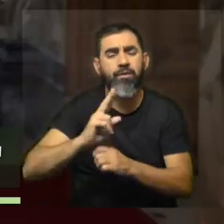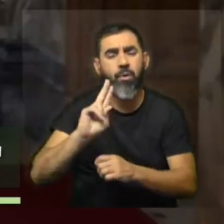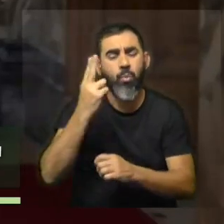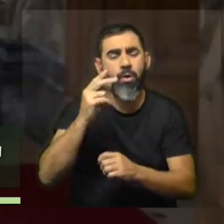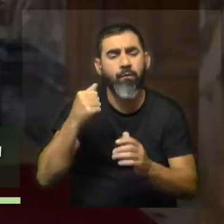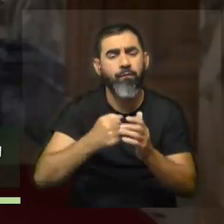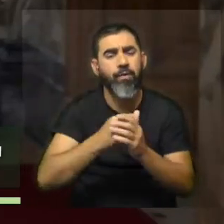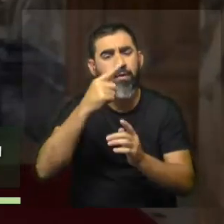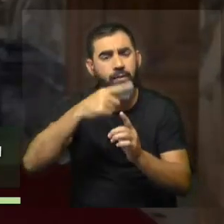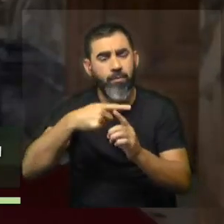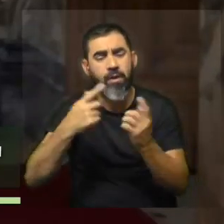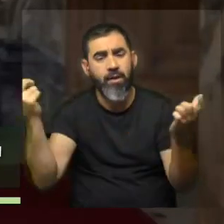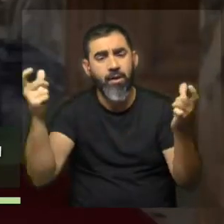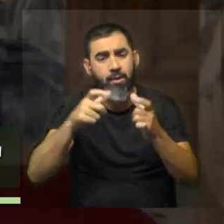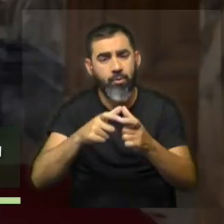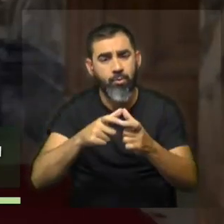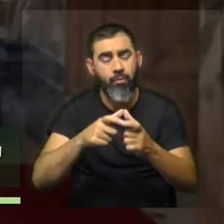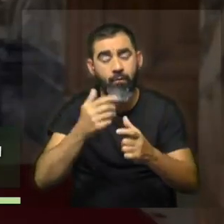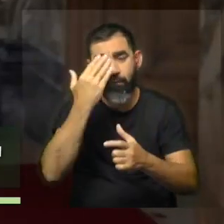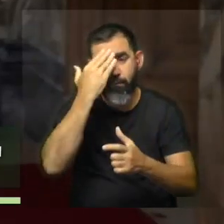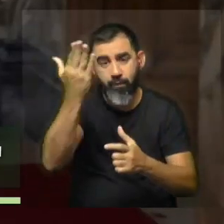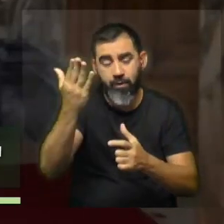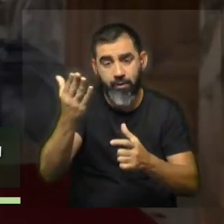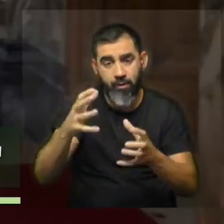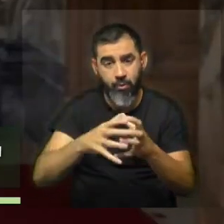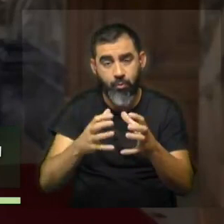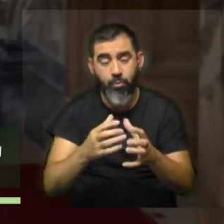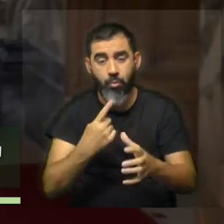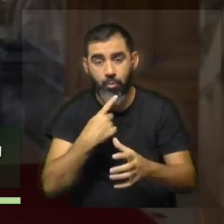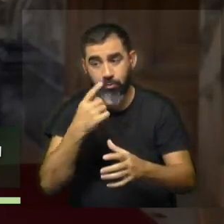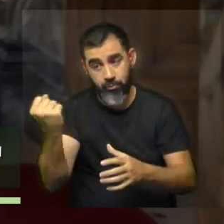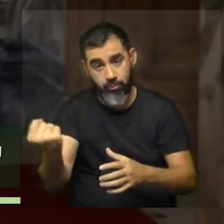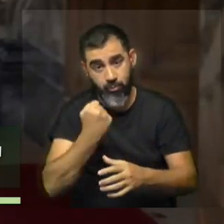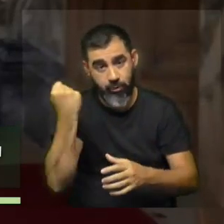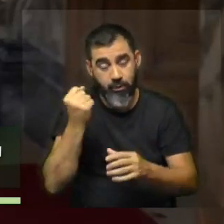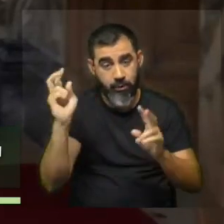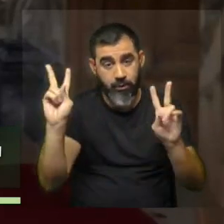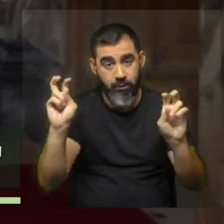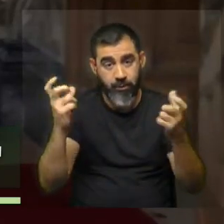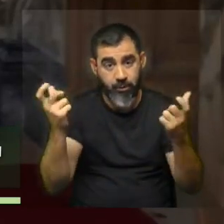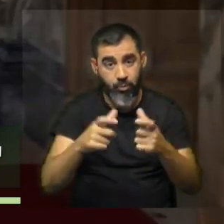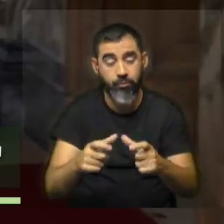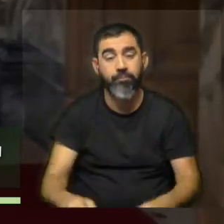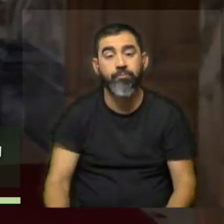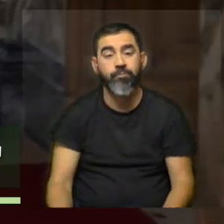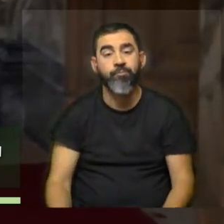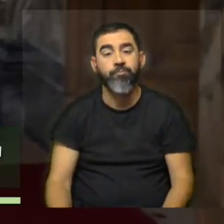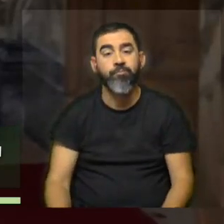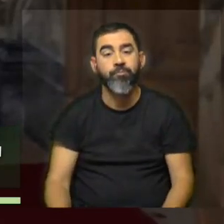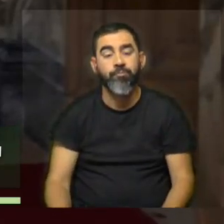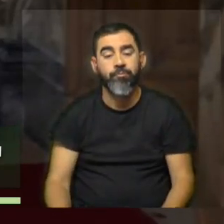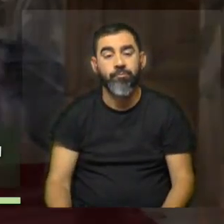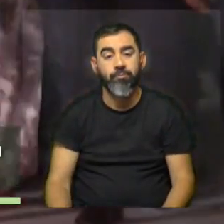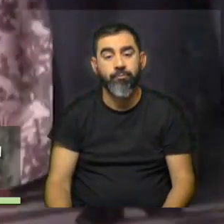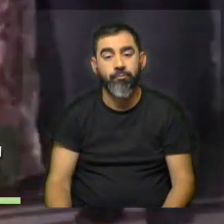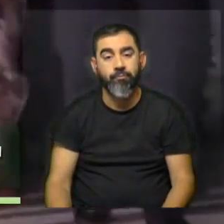tener una reunión puntualmente con el Frente Amplio. ¿Qué importancia se le dará a este encuentro? Bueno, evidentemente que